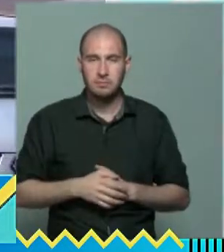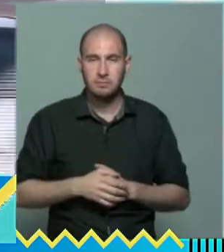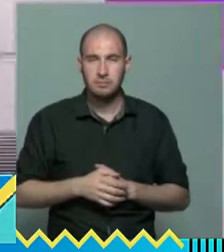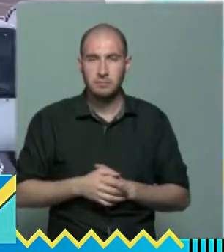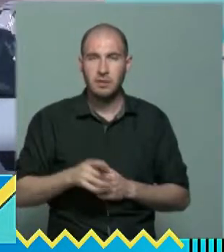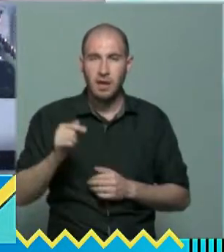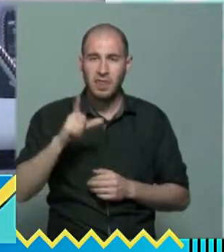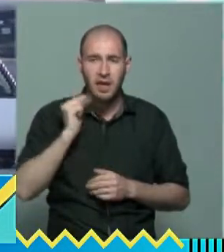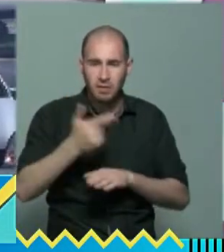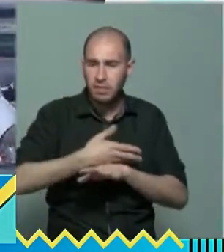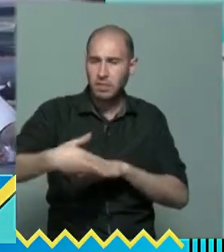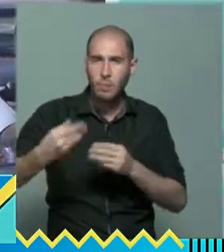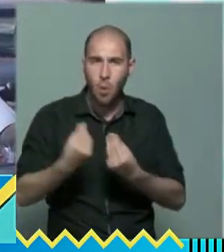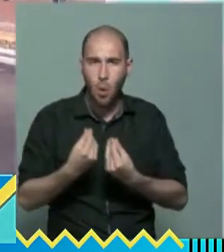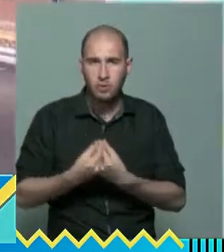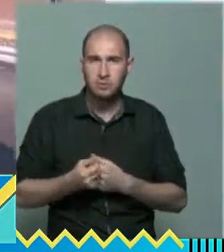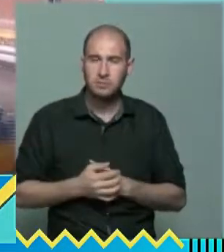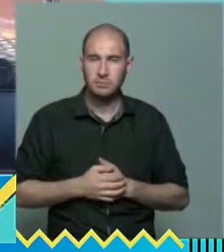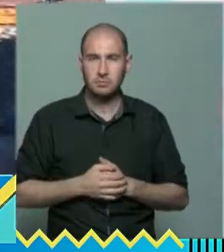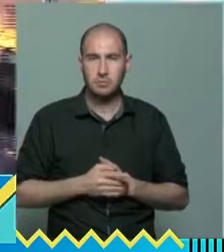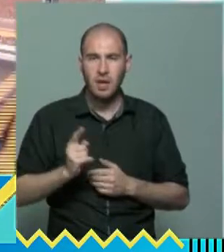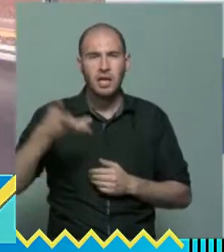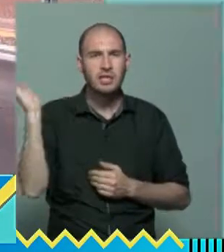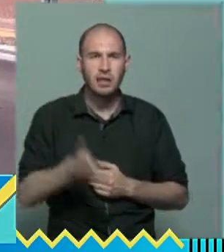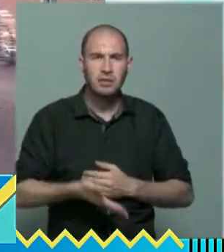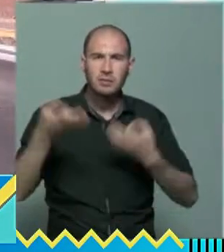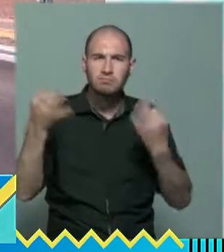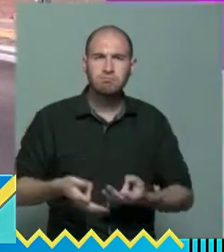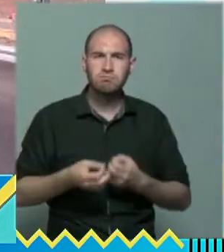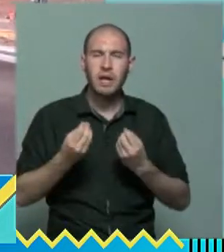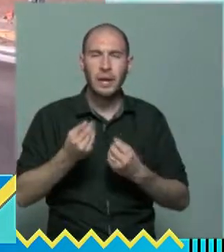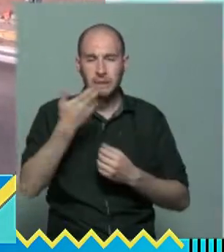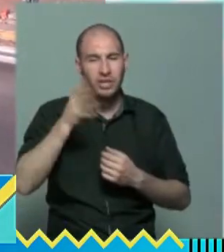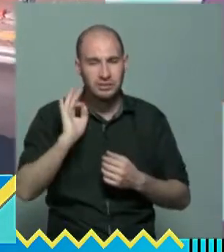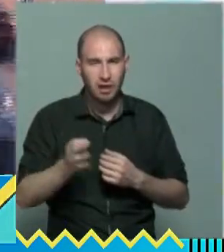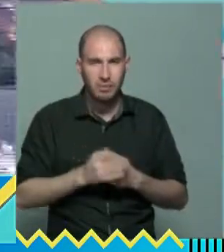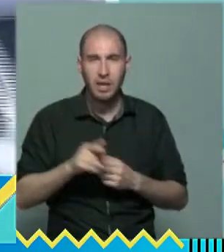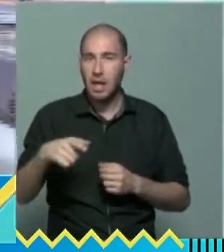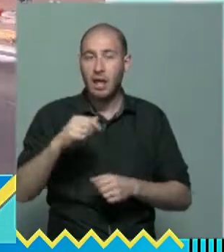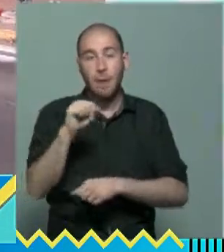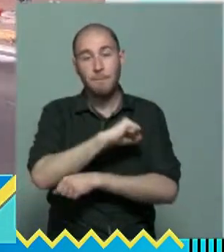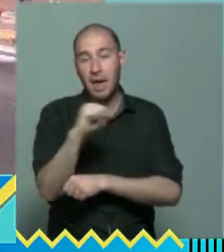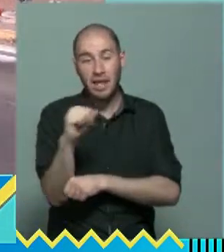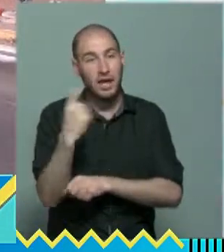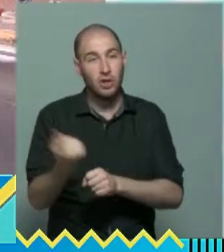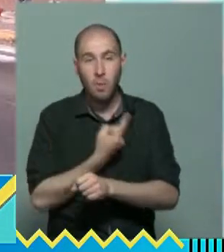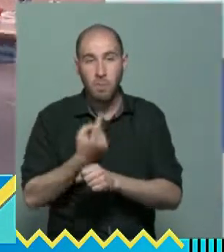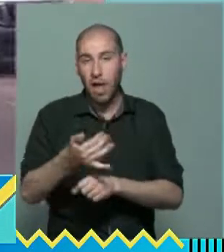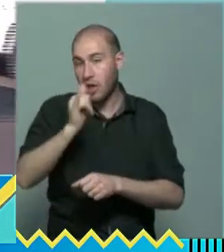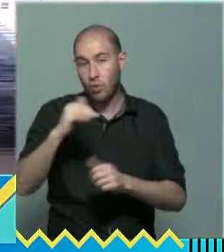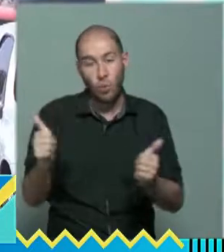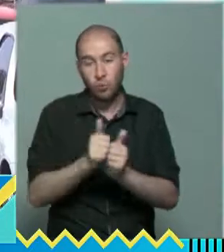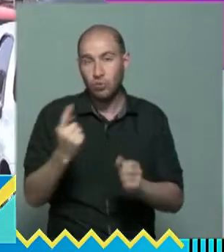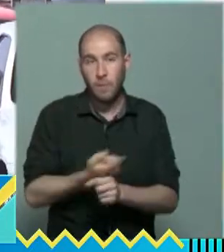fuera por varios días, ¿no? Es decir, que realmente tuviera un castigo ejemplar para que la gente sepa que no puede manejar y tomar